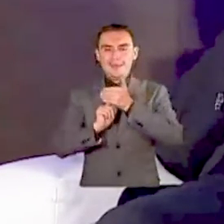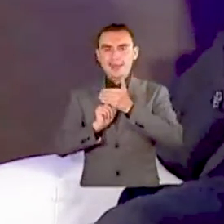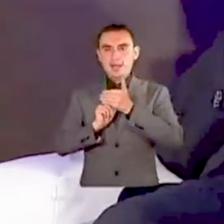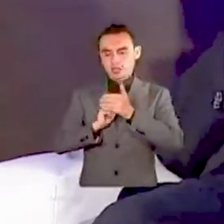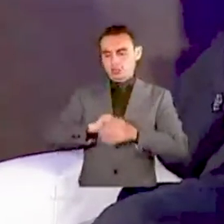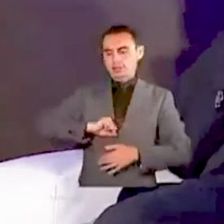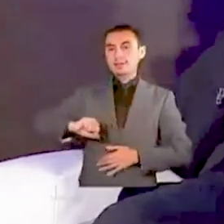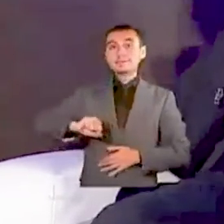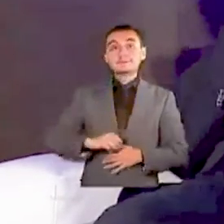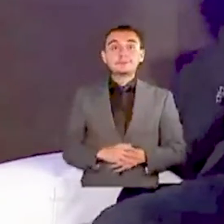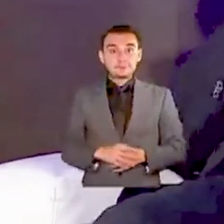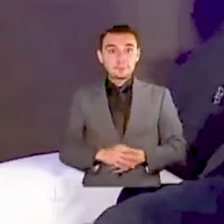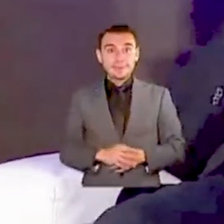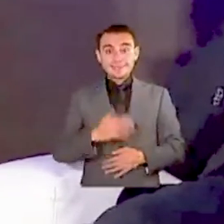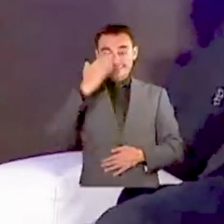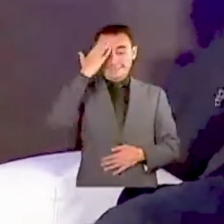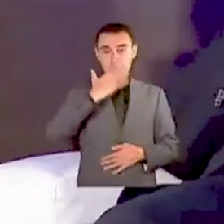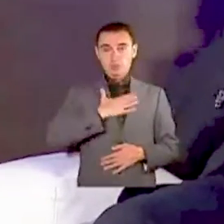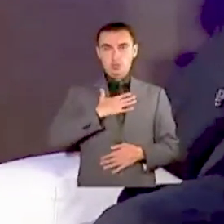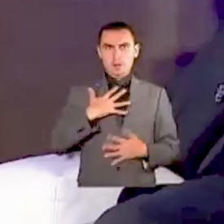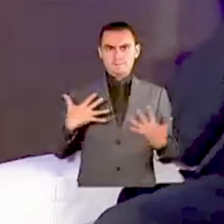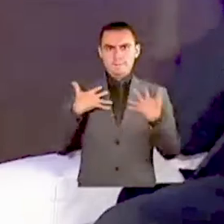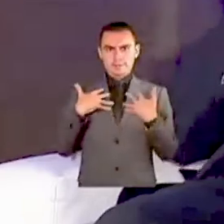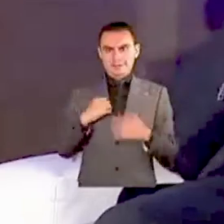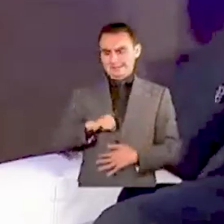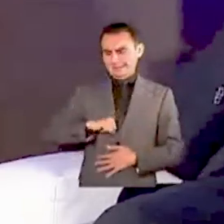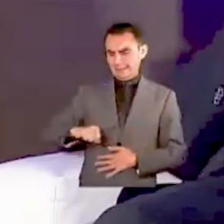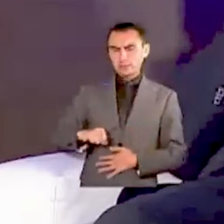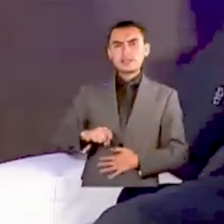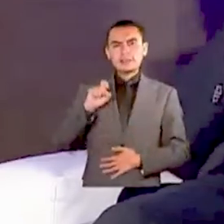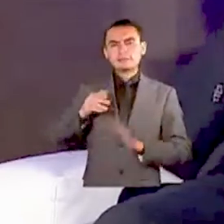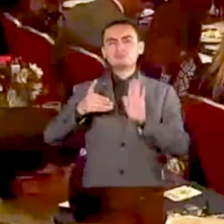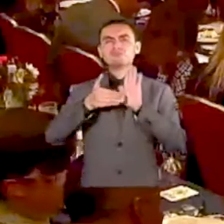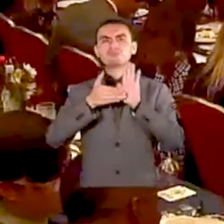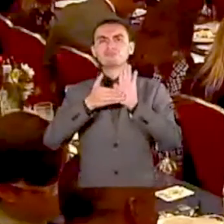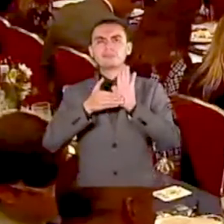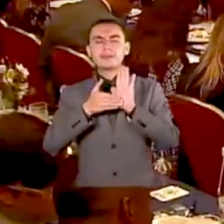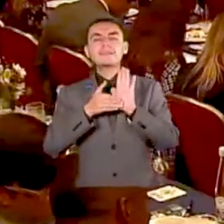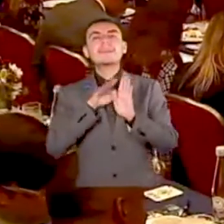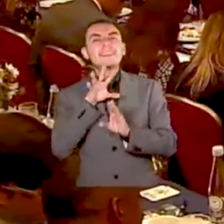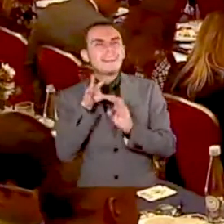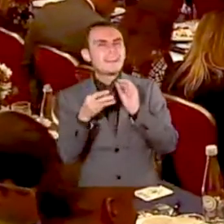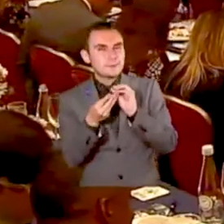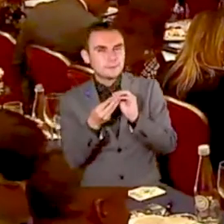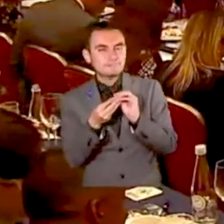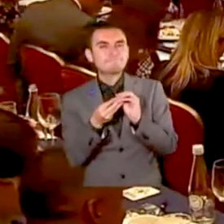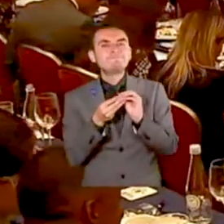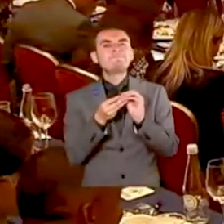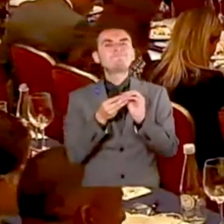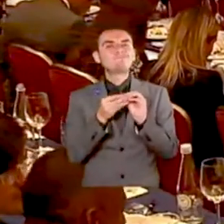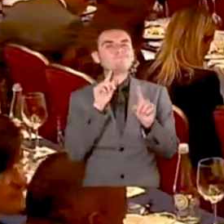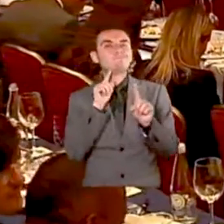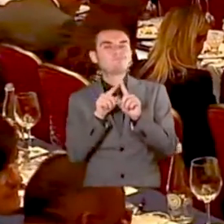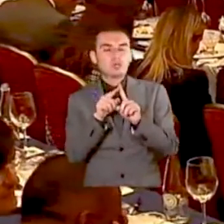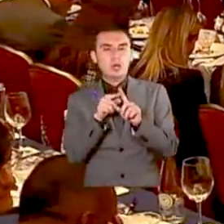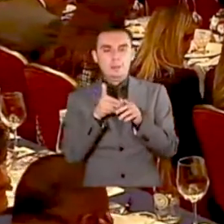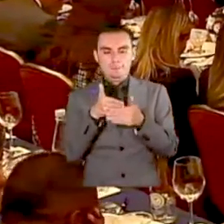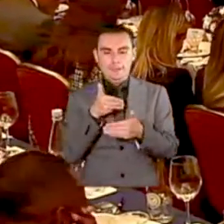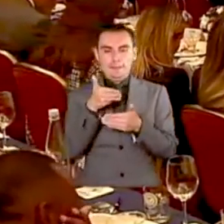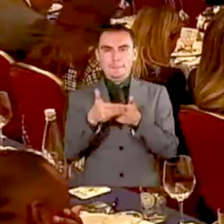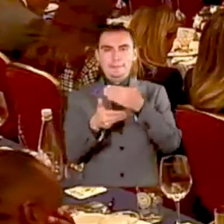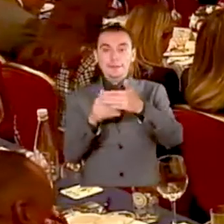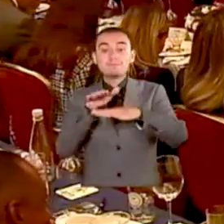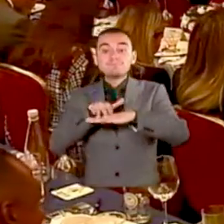humanos, garantizar los derechos de las víctimas e ir un poco más allá y es un poco aspirar a tener unas